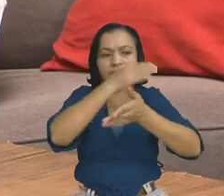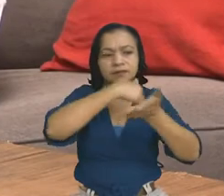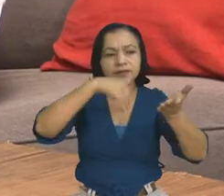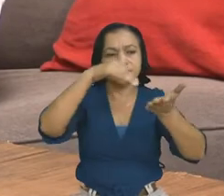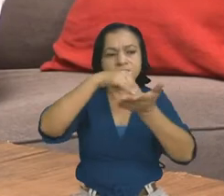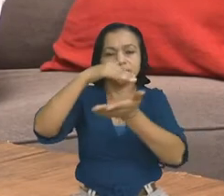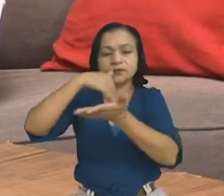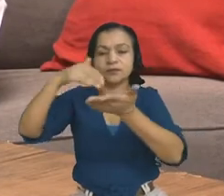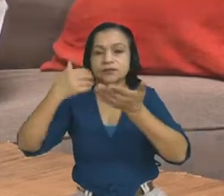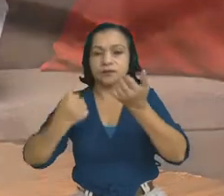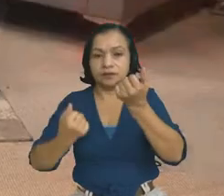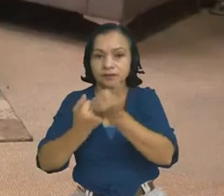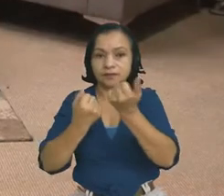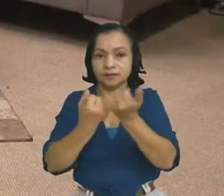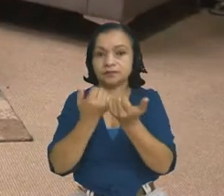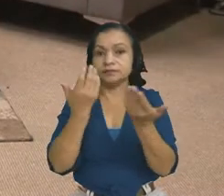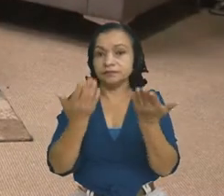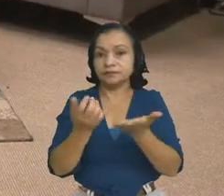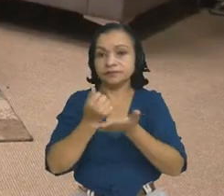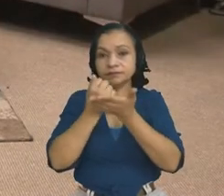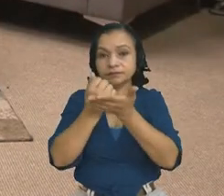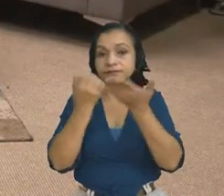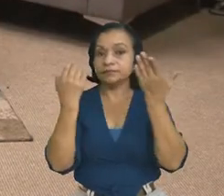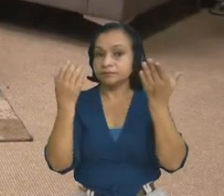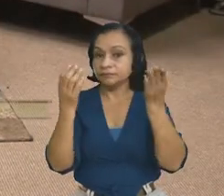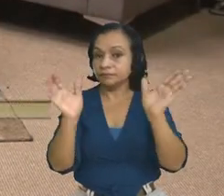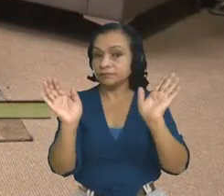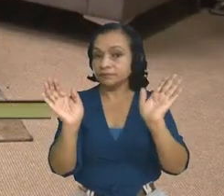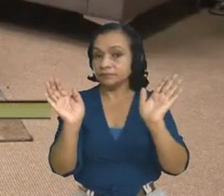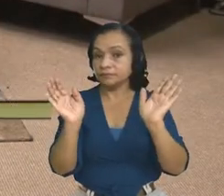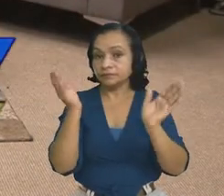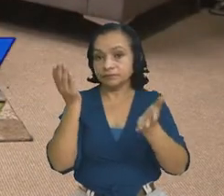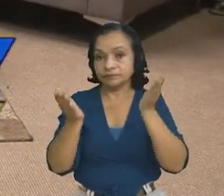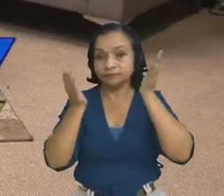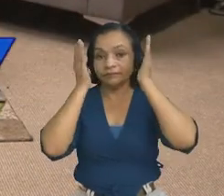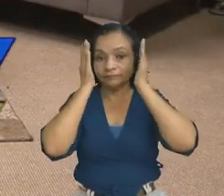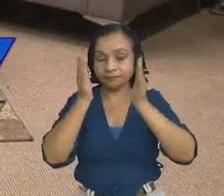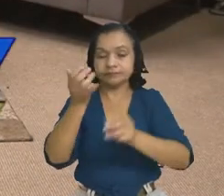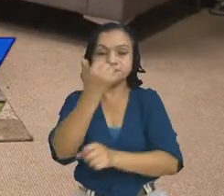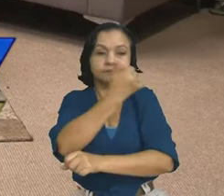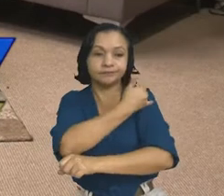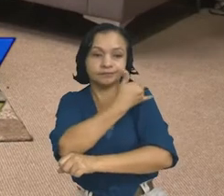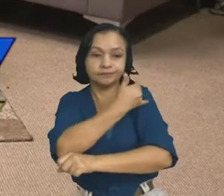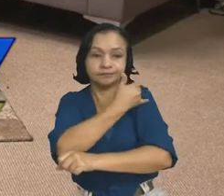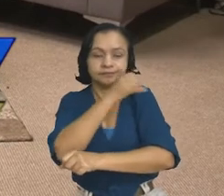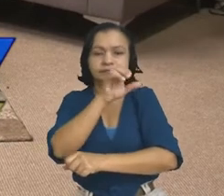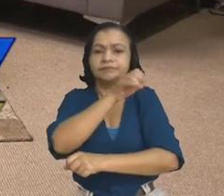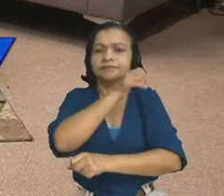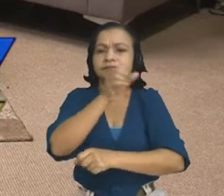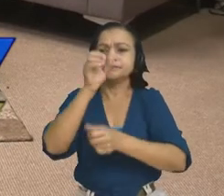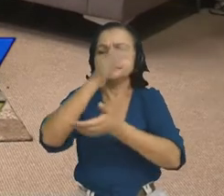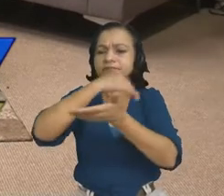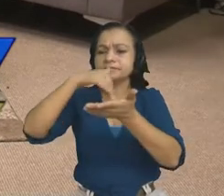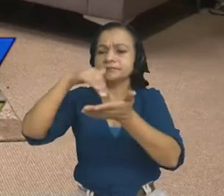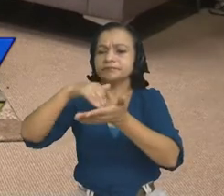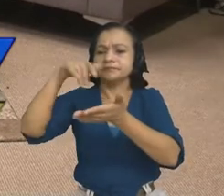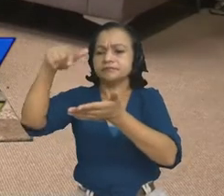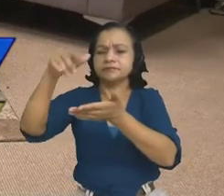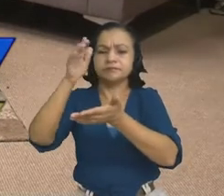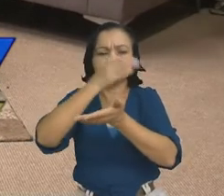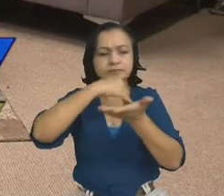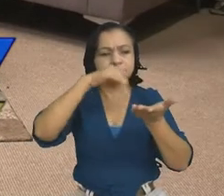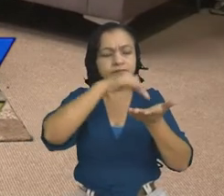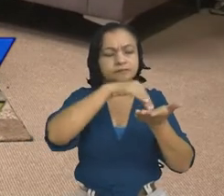que vienen a complementar. Posiblemente hay condiciones que van a tener que estar totalmente atendidas acá, pero hay otras que puede hacerse el diagnóstico, puede definirse